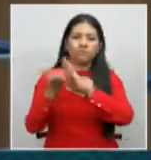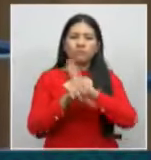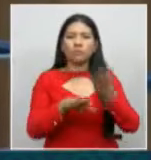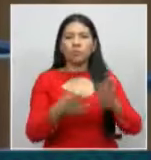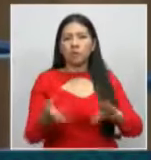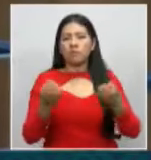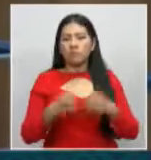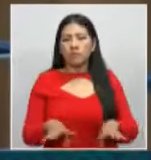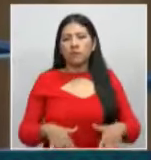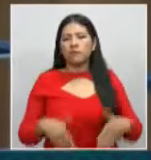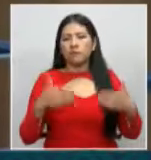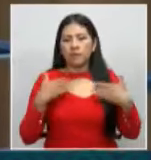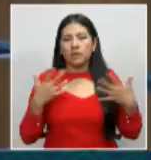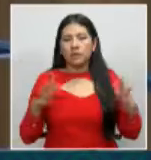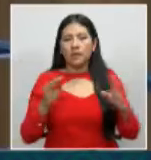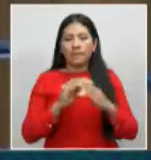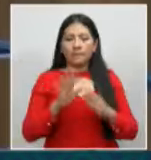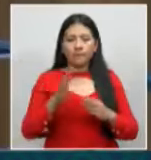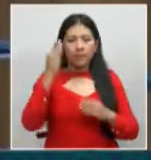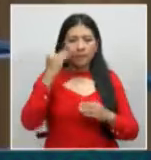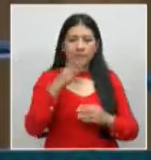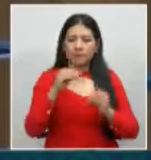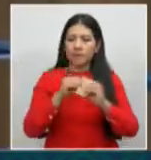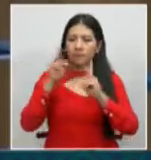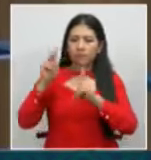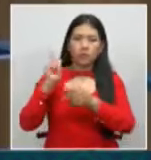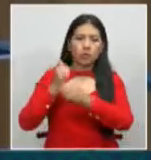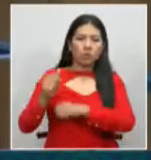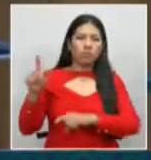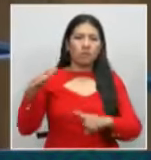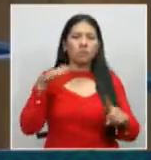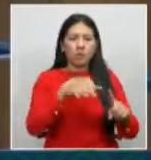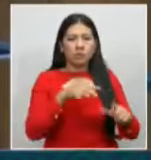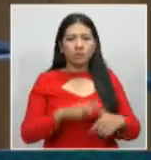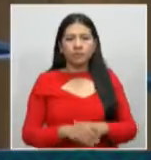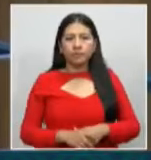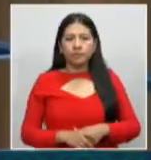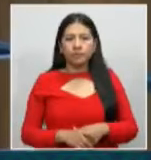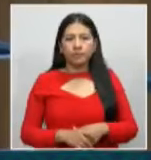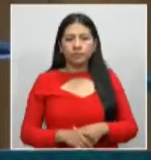vida a la cabeza y a raíz de sus agresores.